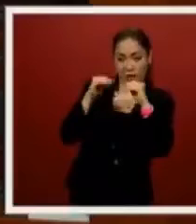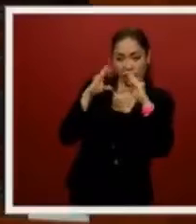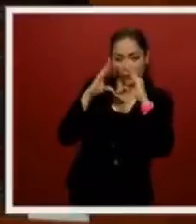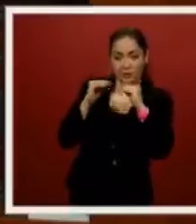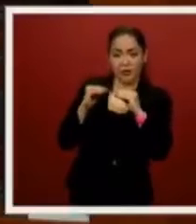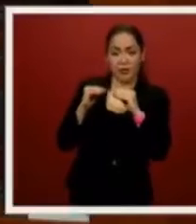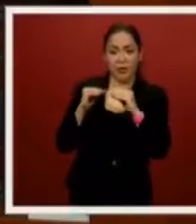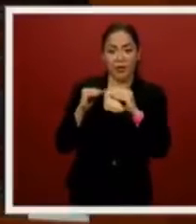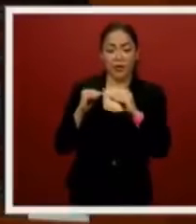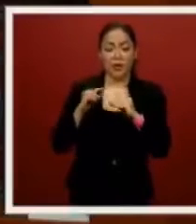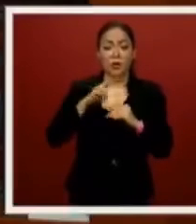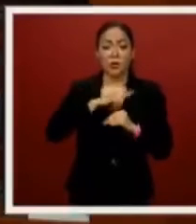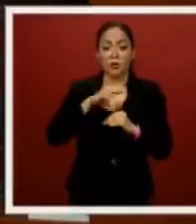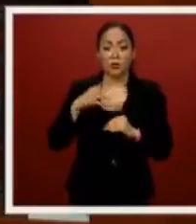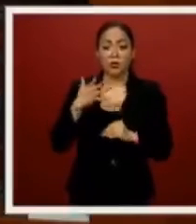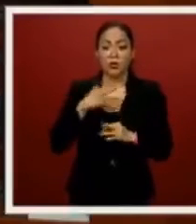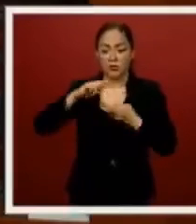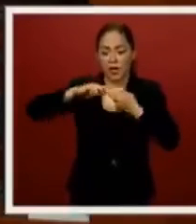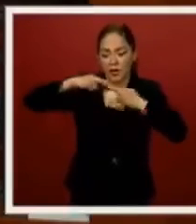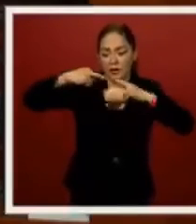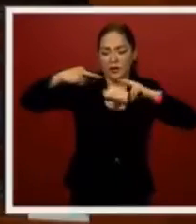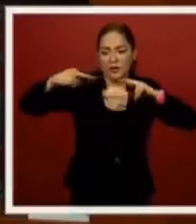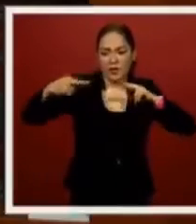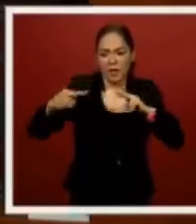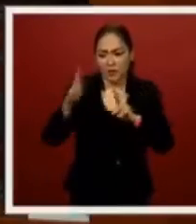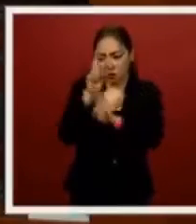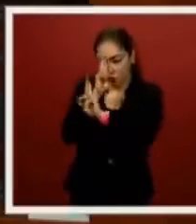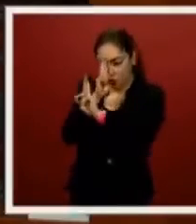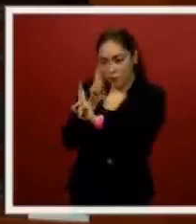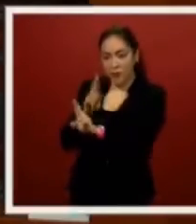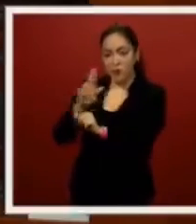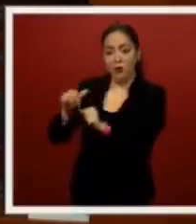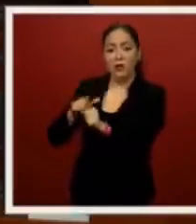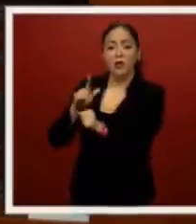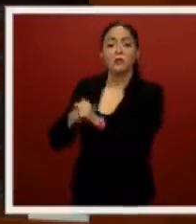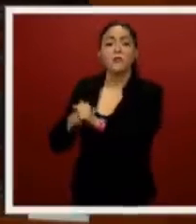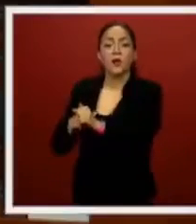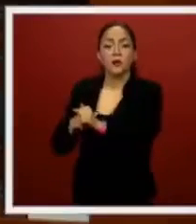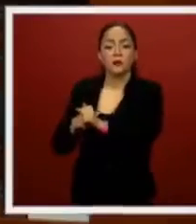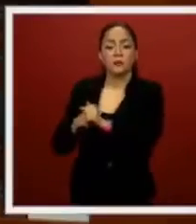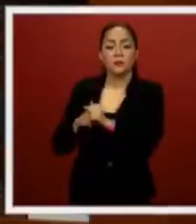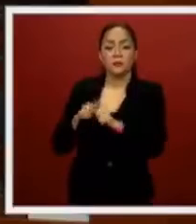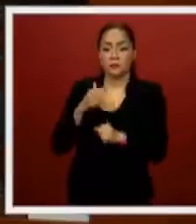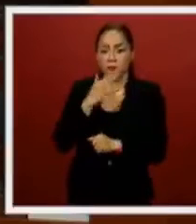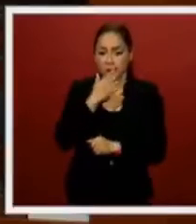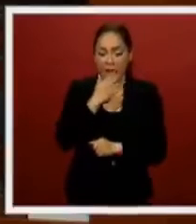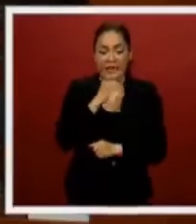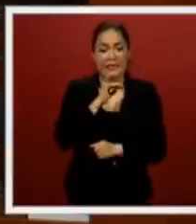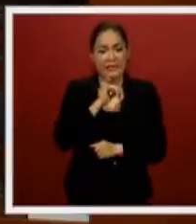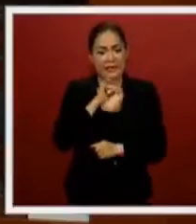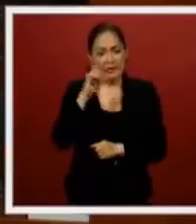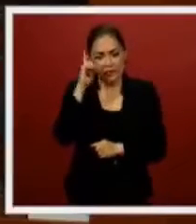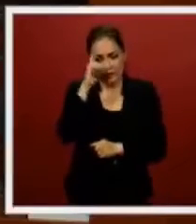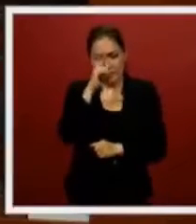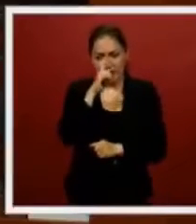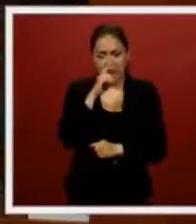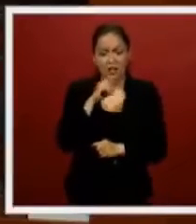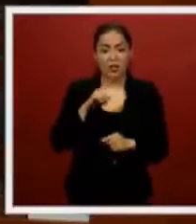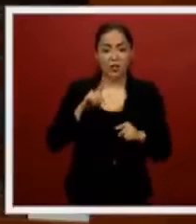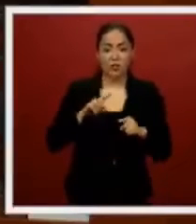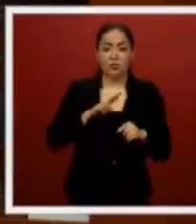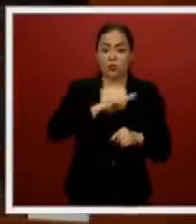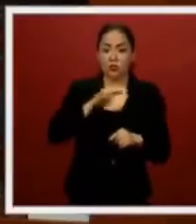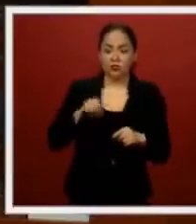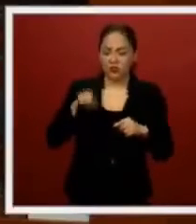manera diferente la relación con la naturaleza. Esa es la educación sostenible. Cuesta porque hay que generar... Hay que cambiar un chip muy